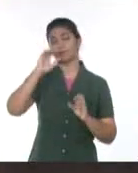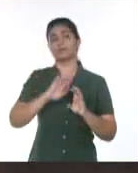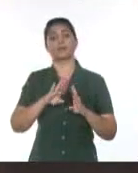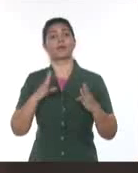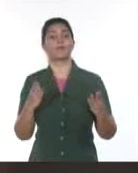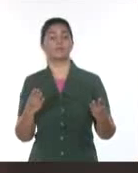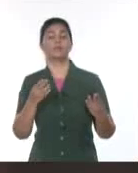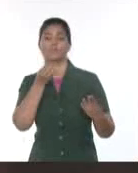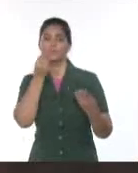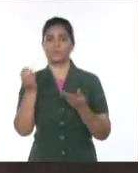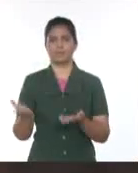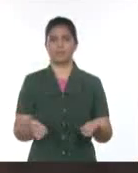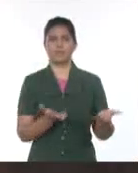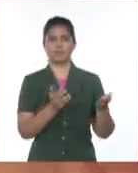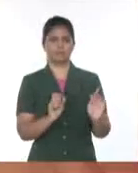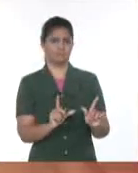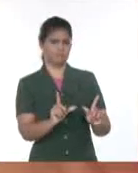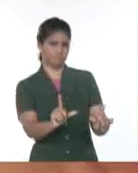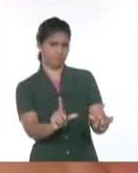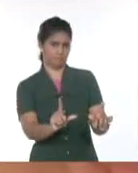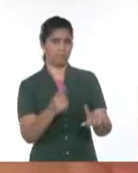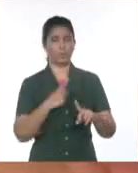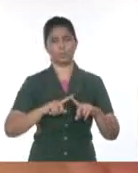la premiación el próximo mes de octubre.